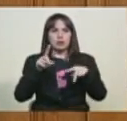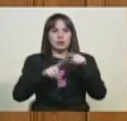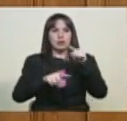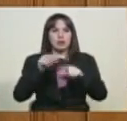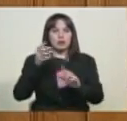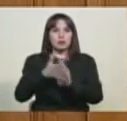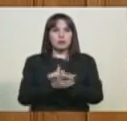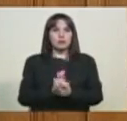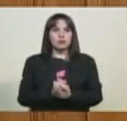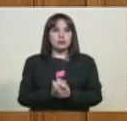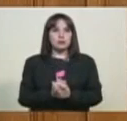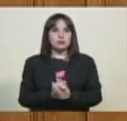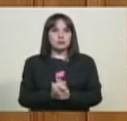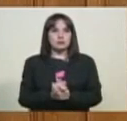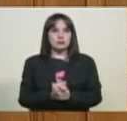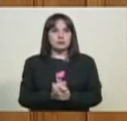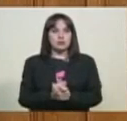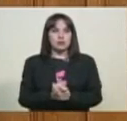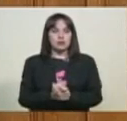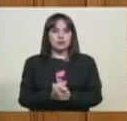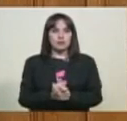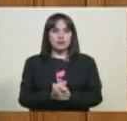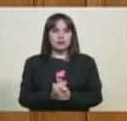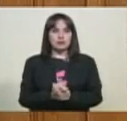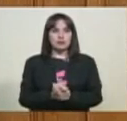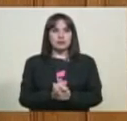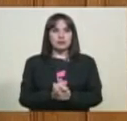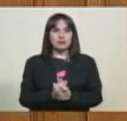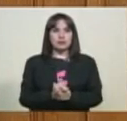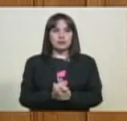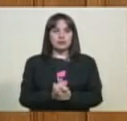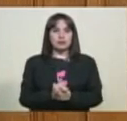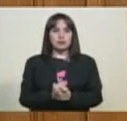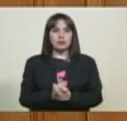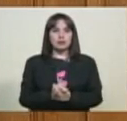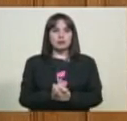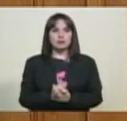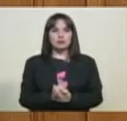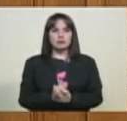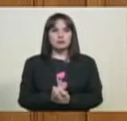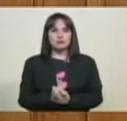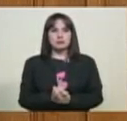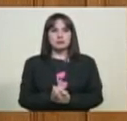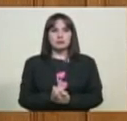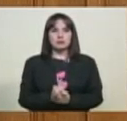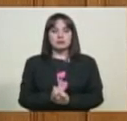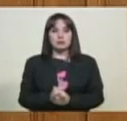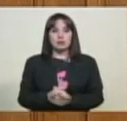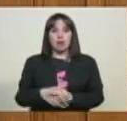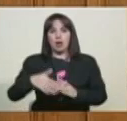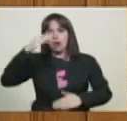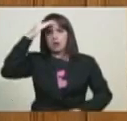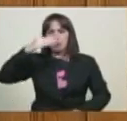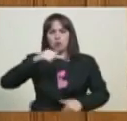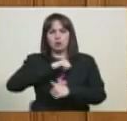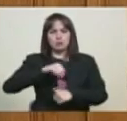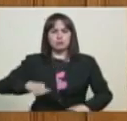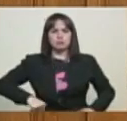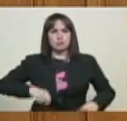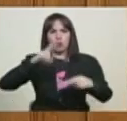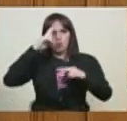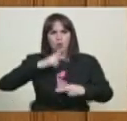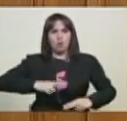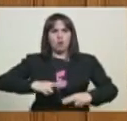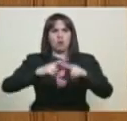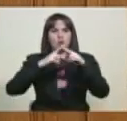los muchachos que me protegen de la Casa Militar, de la Guardia de Honor, para proceder a